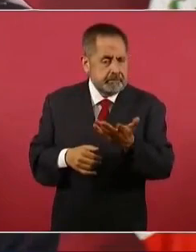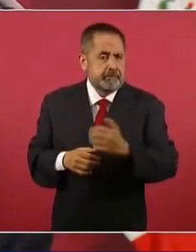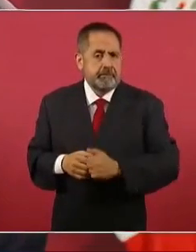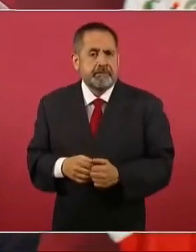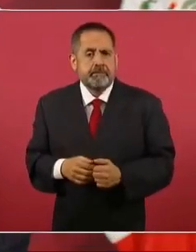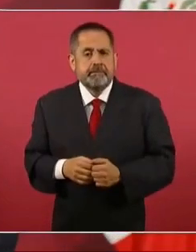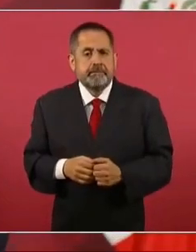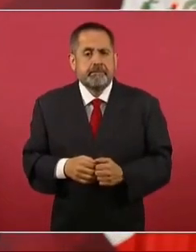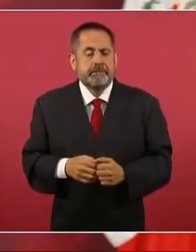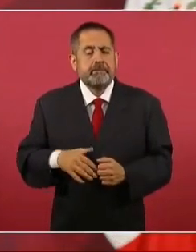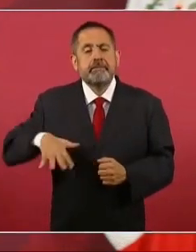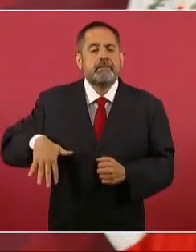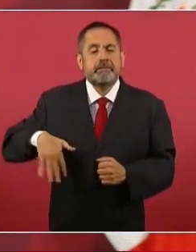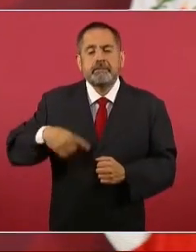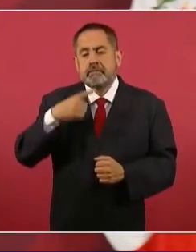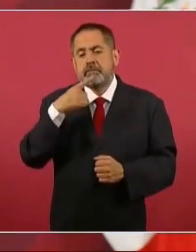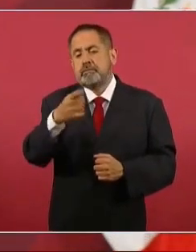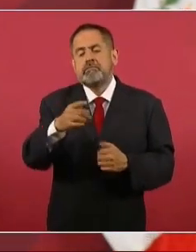dices,